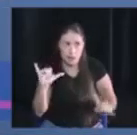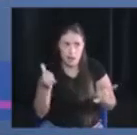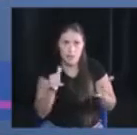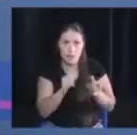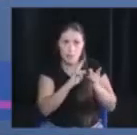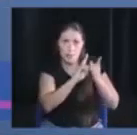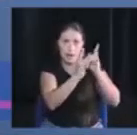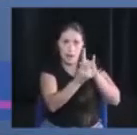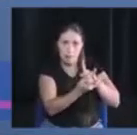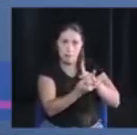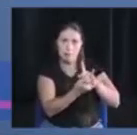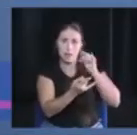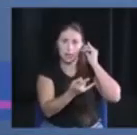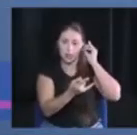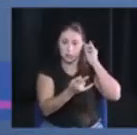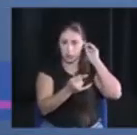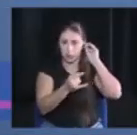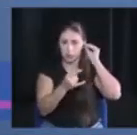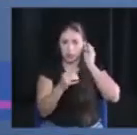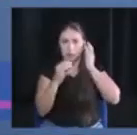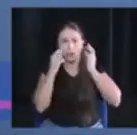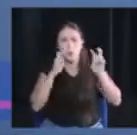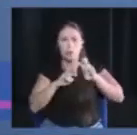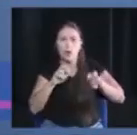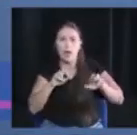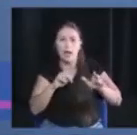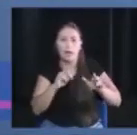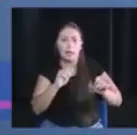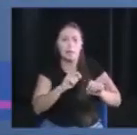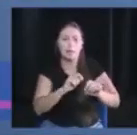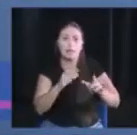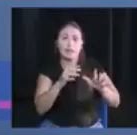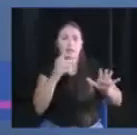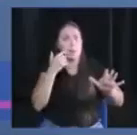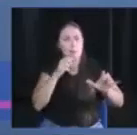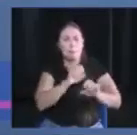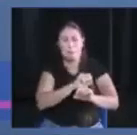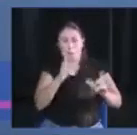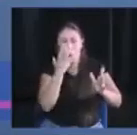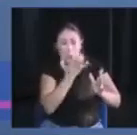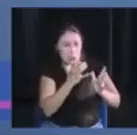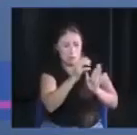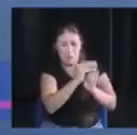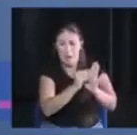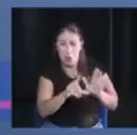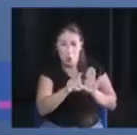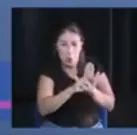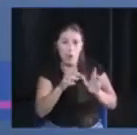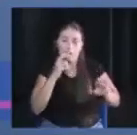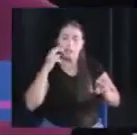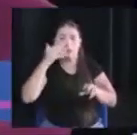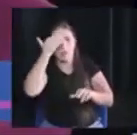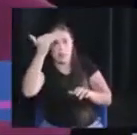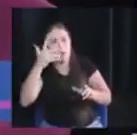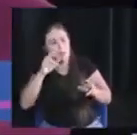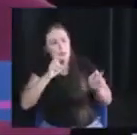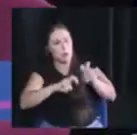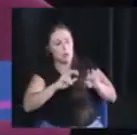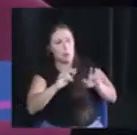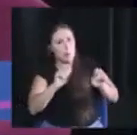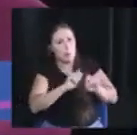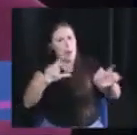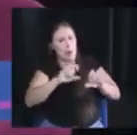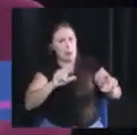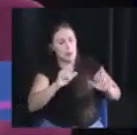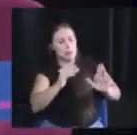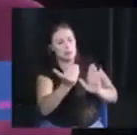Parlamento, tratando de desempeorar la LUC, cosa que hicieron muy bien en tratar de desempeorarla. Nunca hay que aceptar las